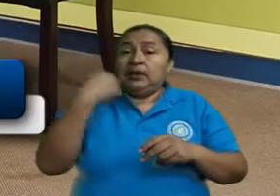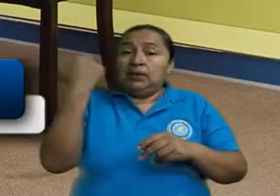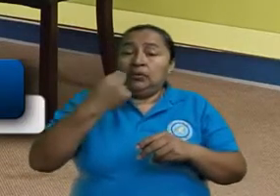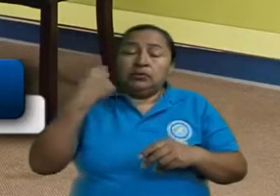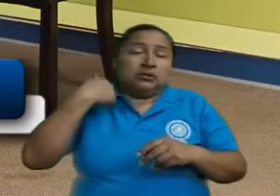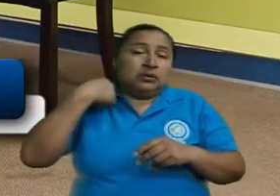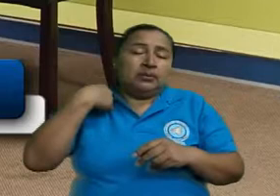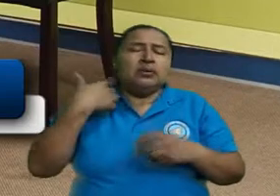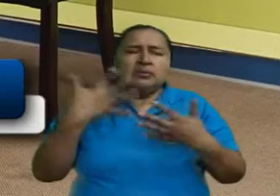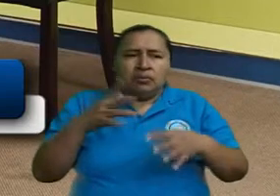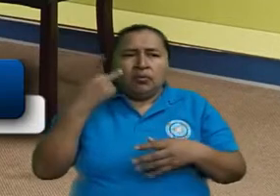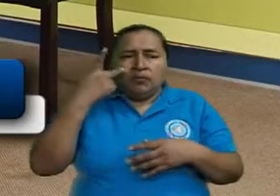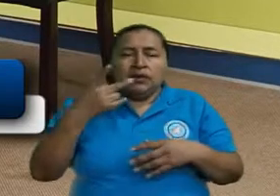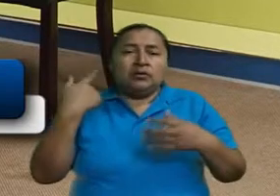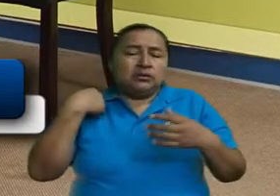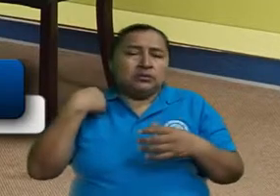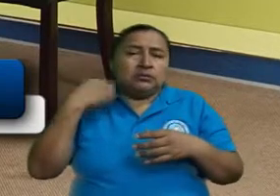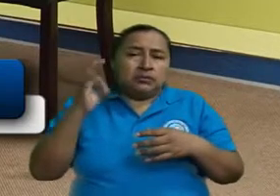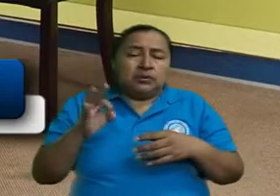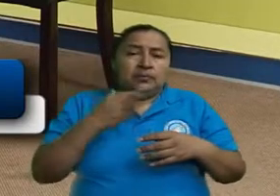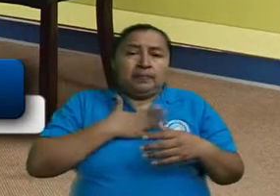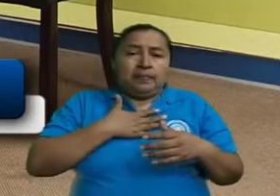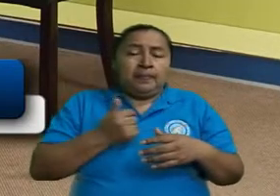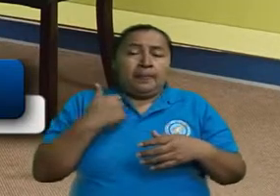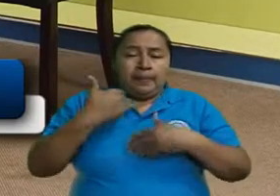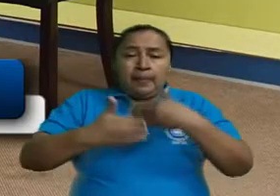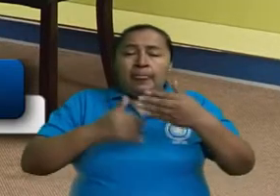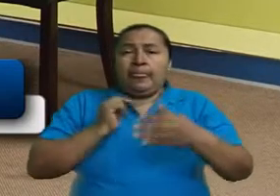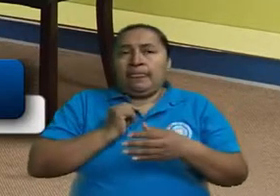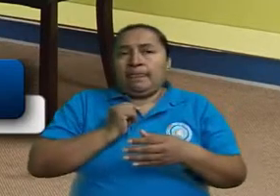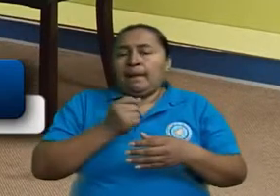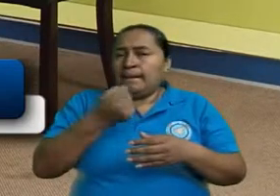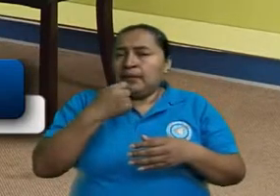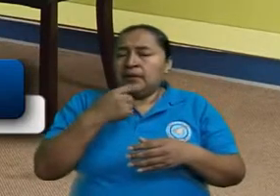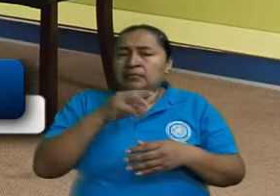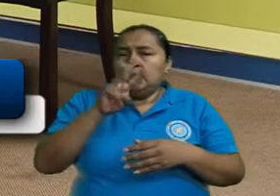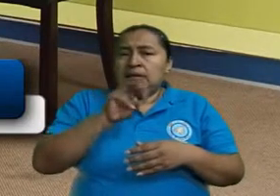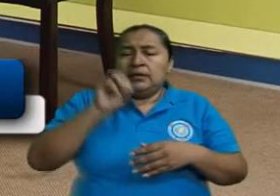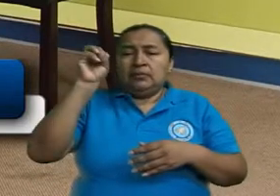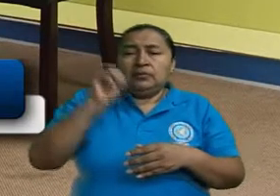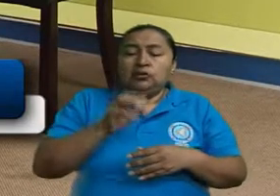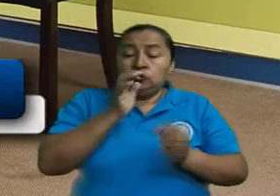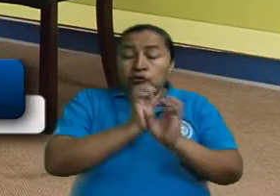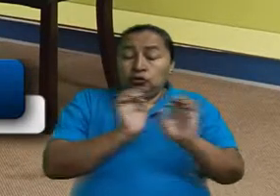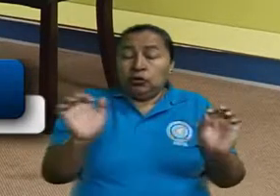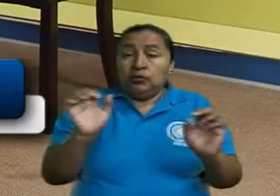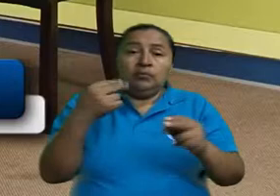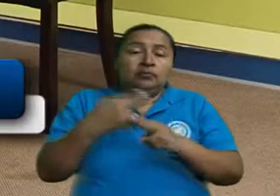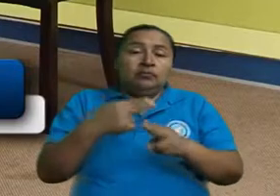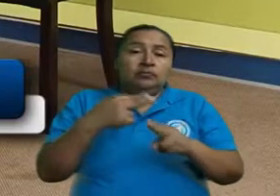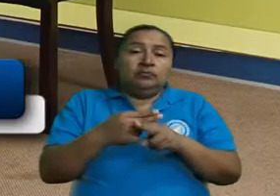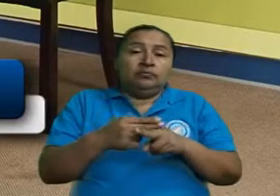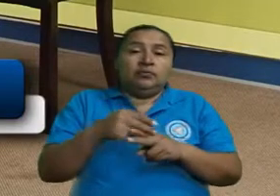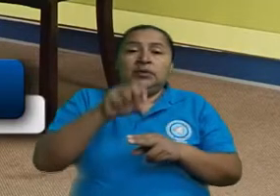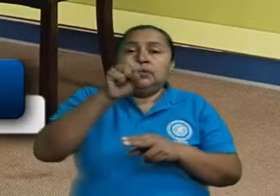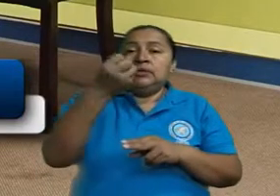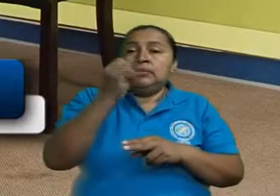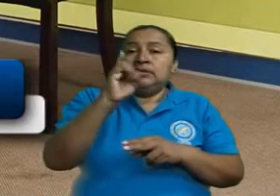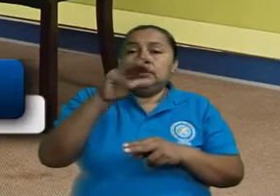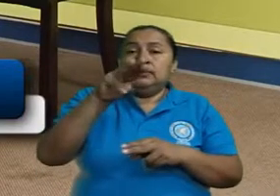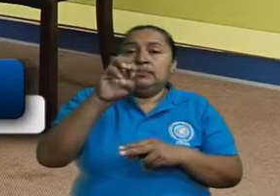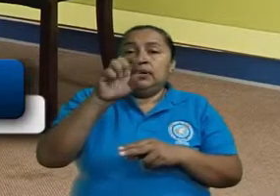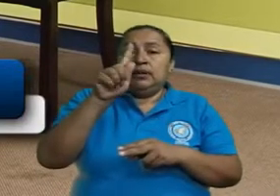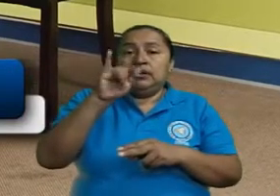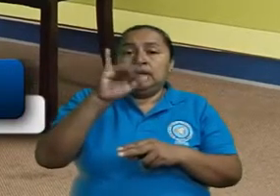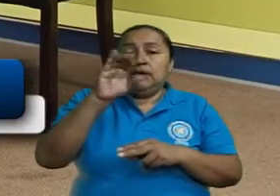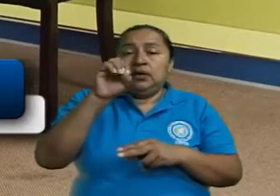se ha comprobado que tiene efecto, que hay mejoría, por ejemplo, en un 30% de los pacientes, es la simeticona.